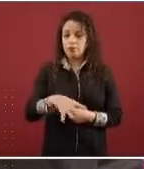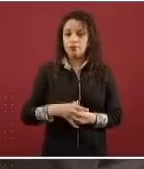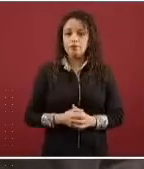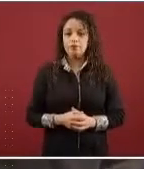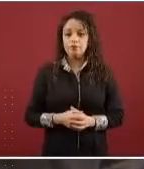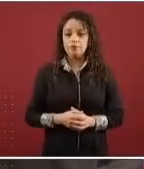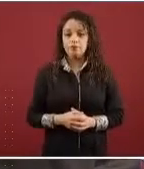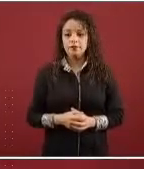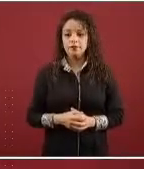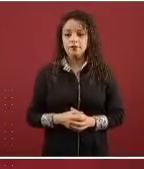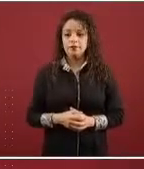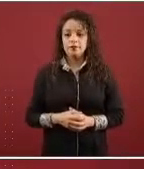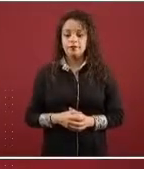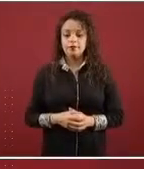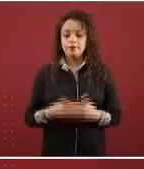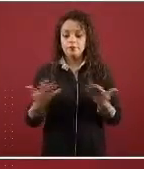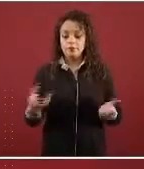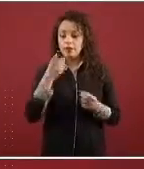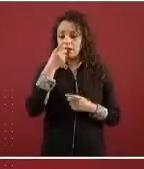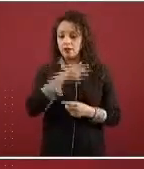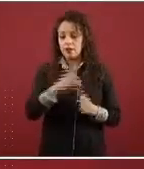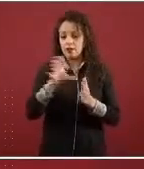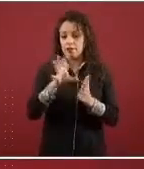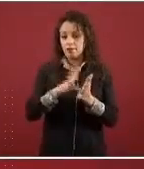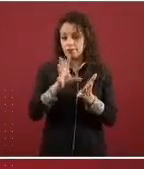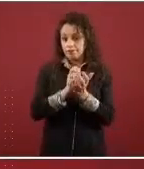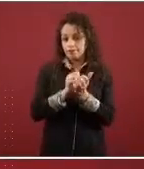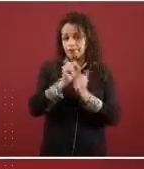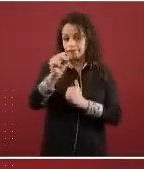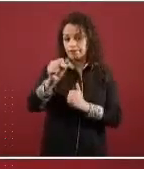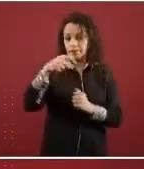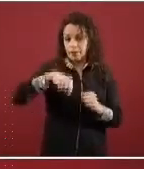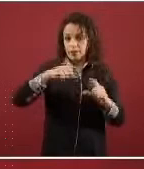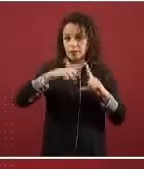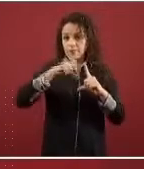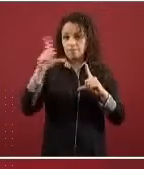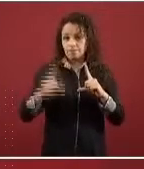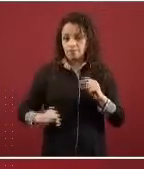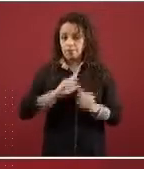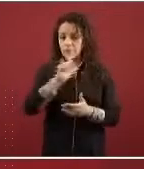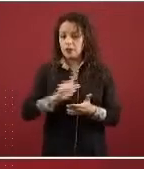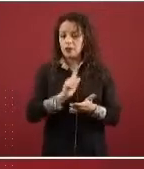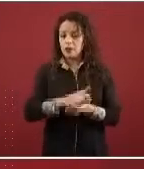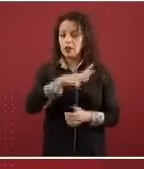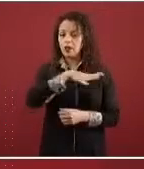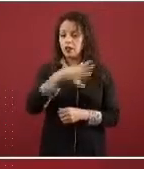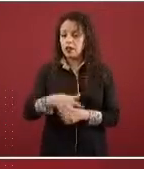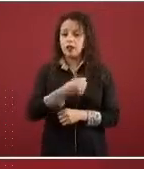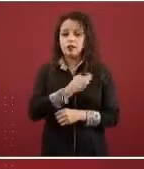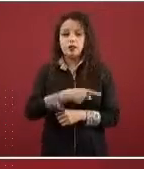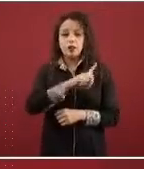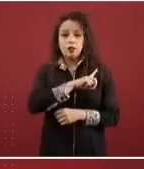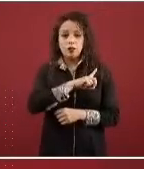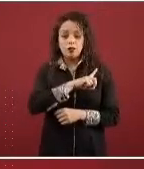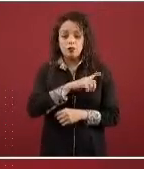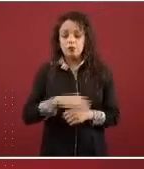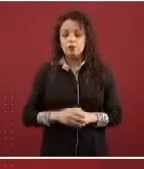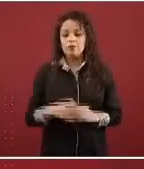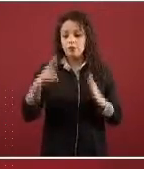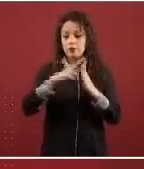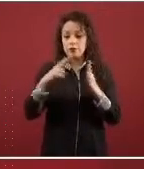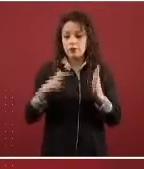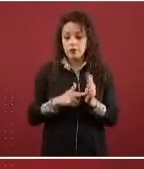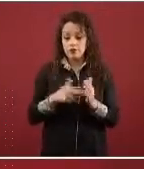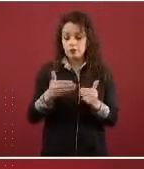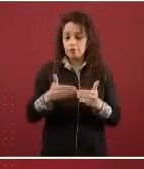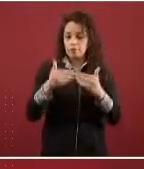con fundamento en la Constitución Política de los Estados Unidos Mexicanos, la Ley General de Salud, el Reglamento Interior del Consejo